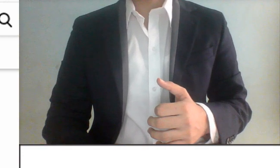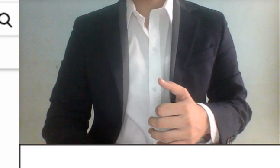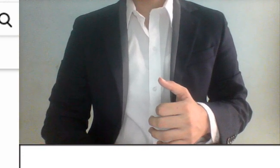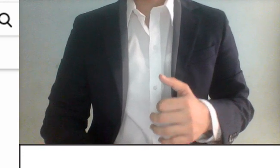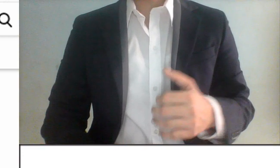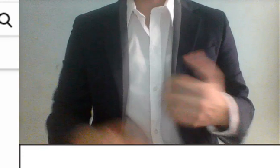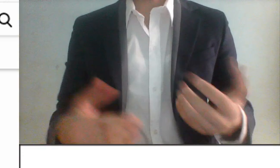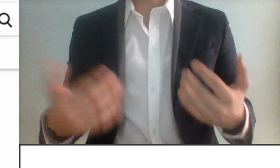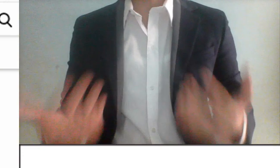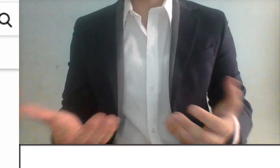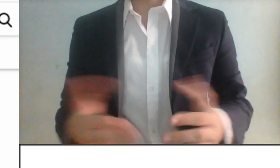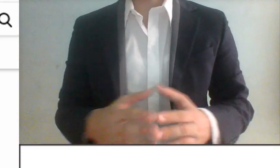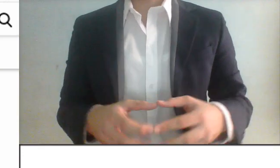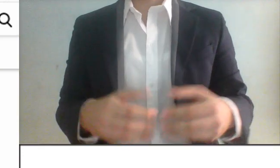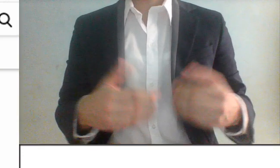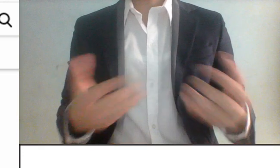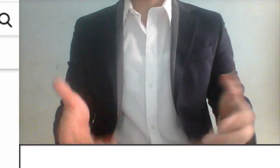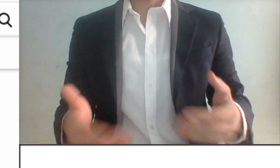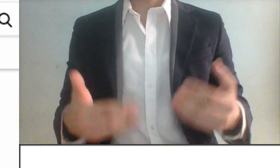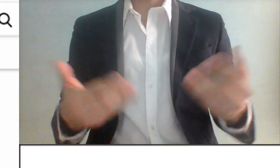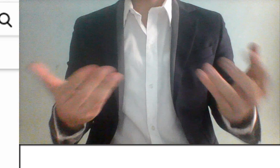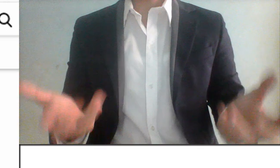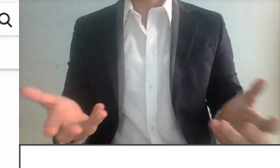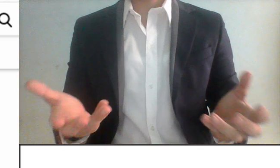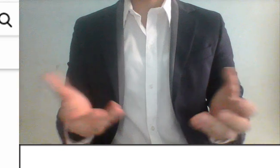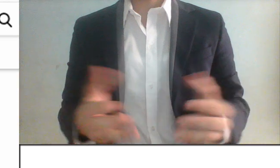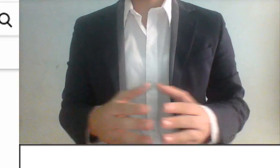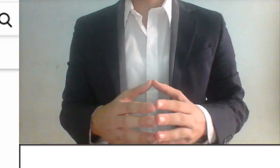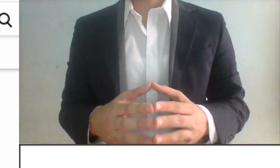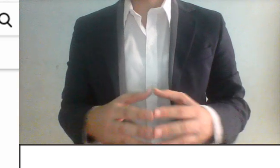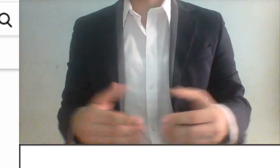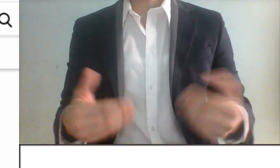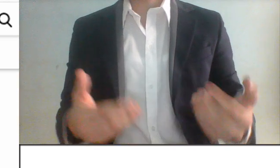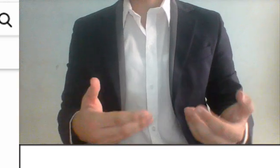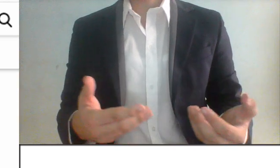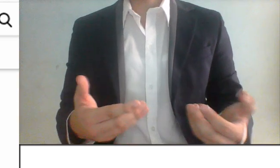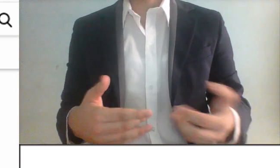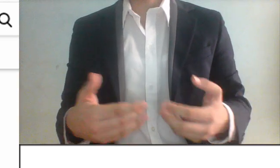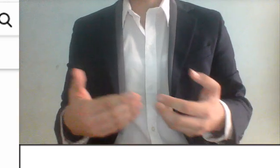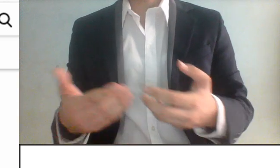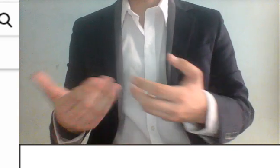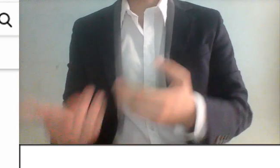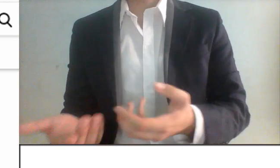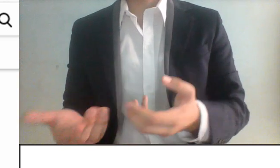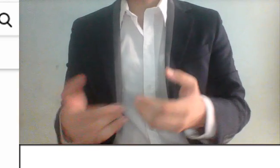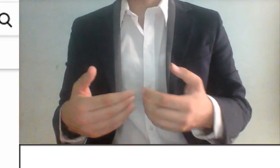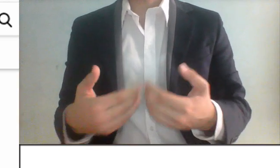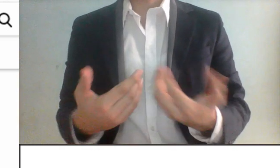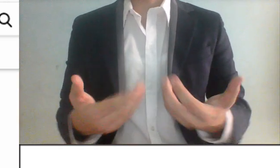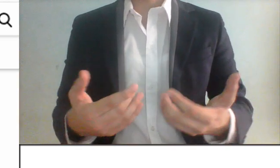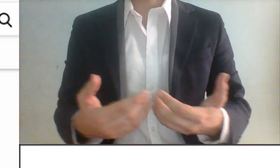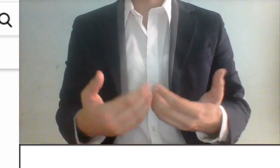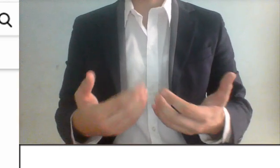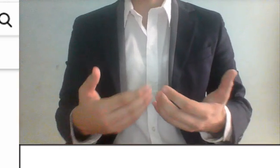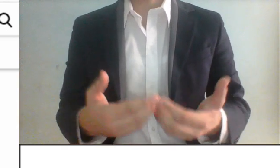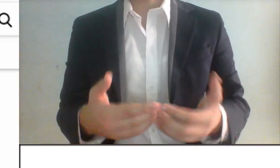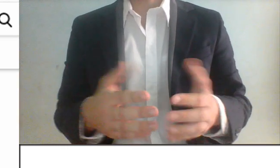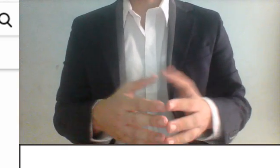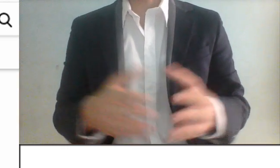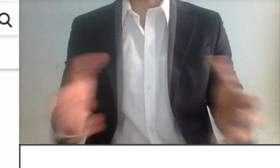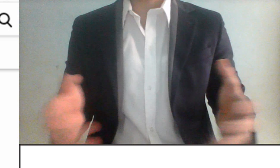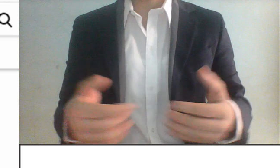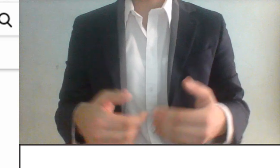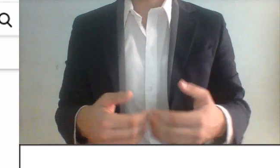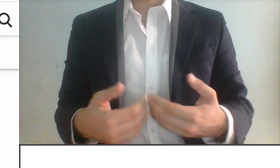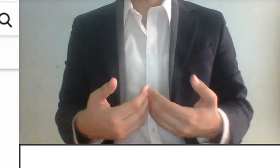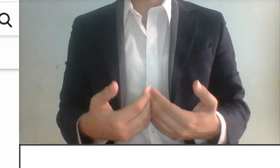correspondientes pues básicamente se terminó alargando el plazo precisamente para notificar a todas las autoridades porque las razones por las cuales